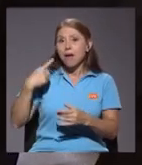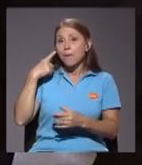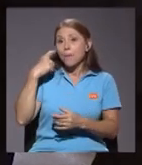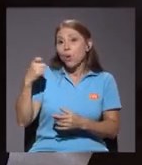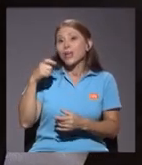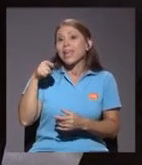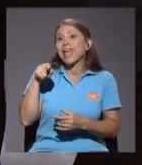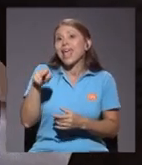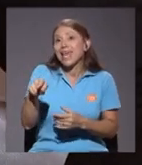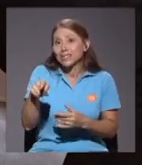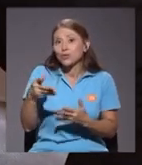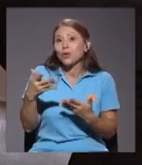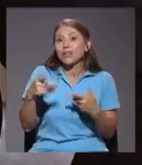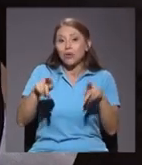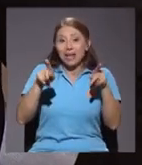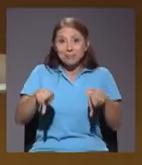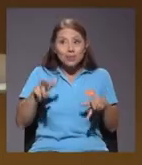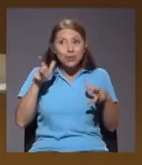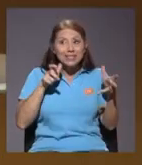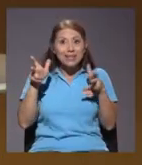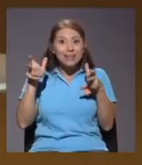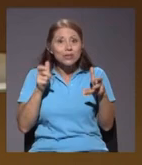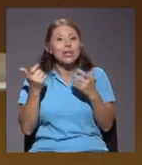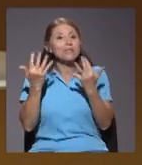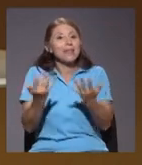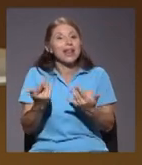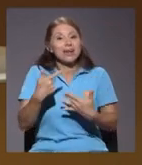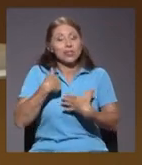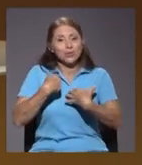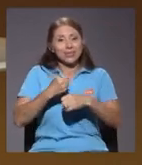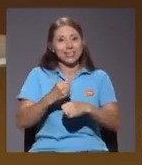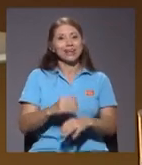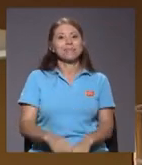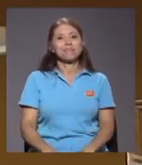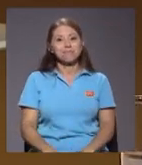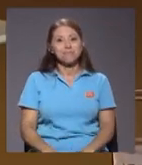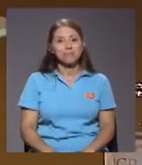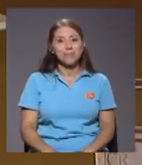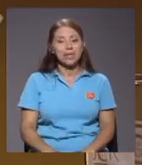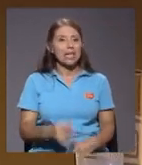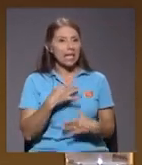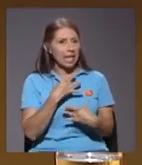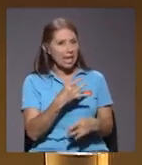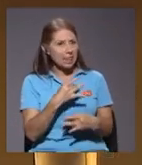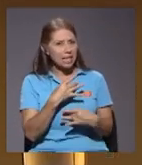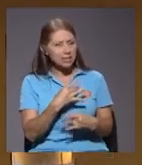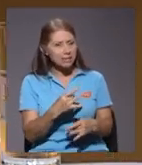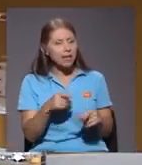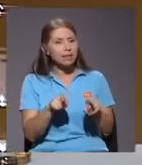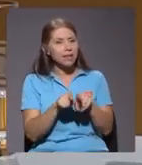esperaba de mí en ese programa qué interesante y además